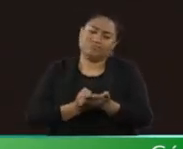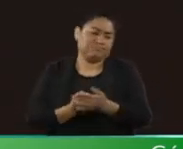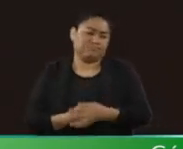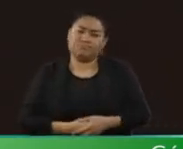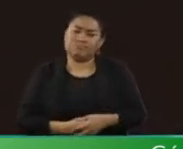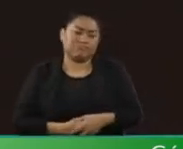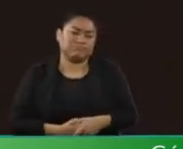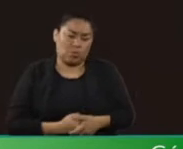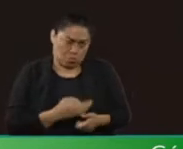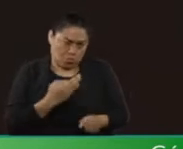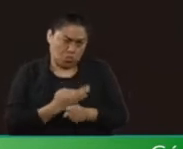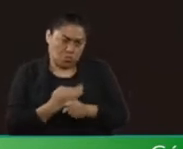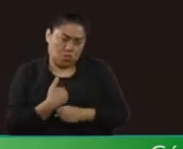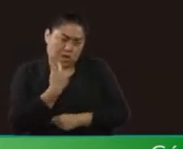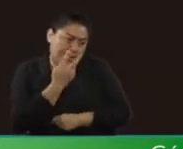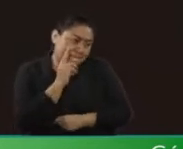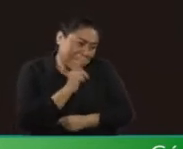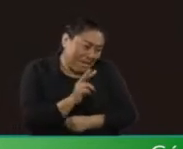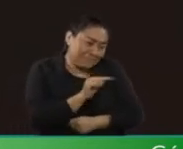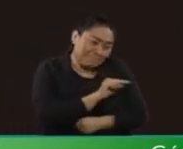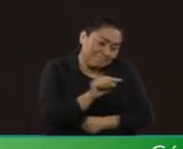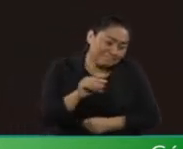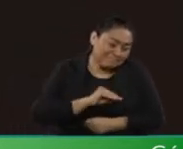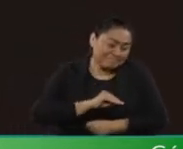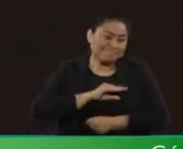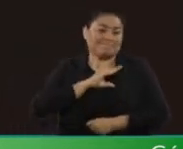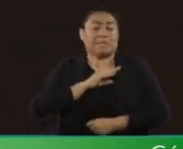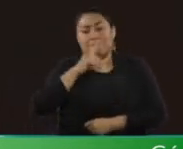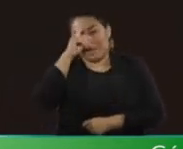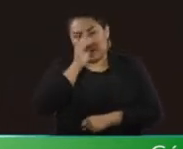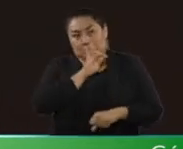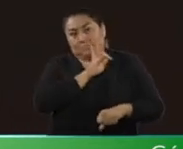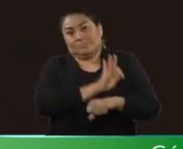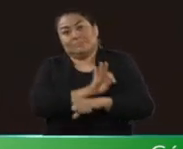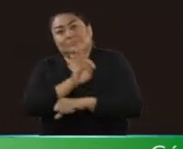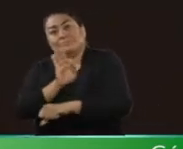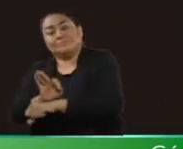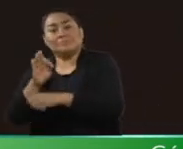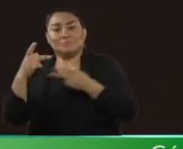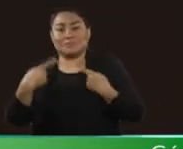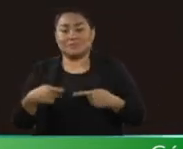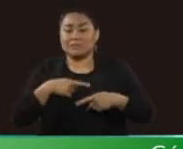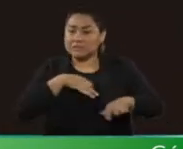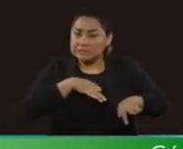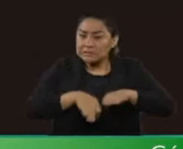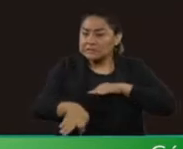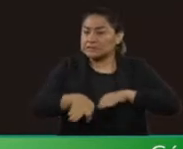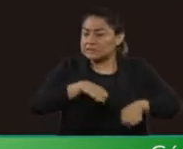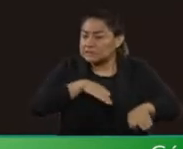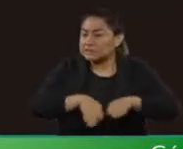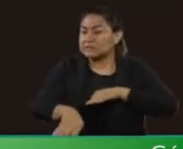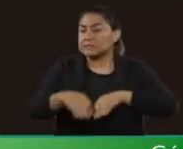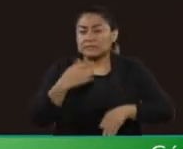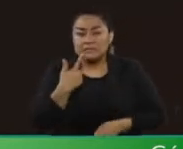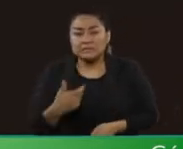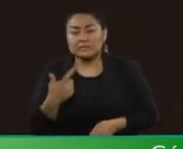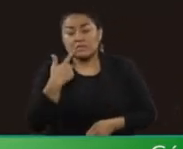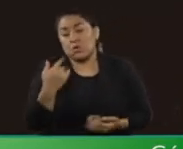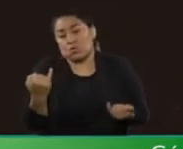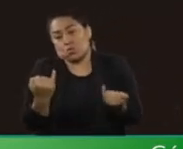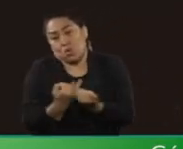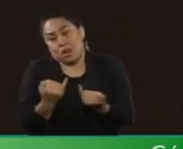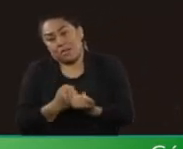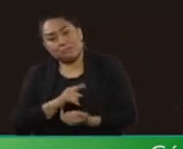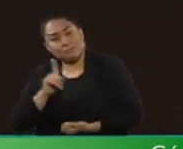seguir viendo este gran ánimo a favor de los trabajadores incansables y que el gobierno también haga un